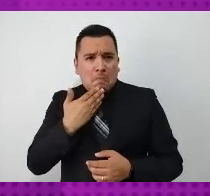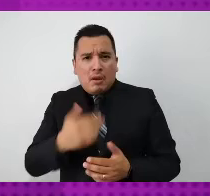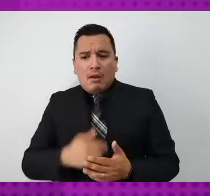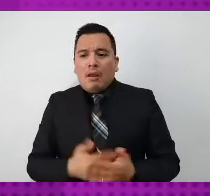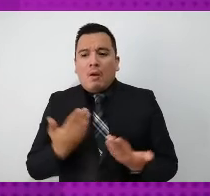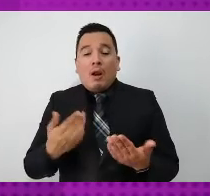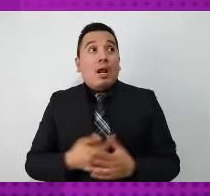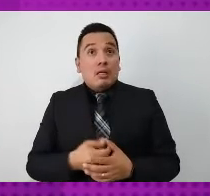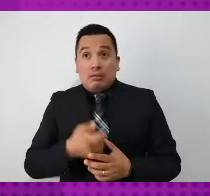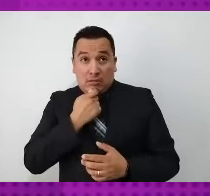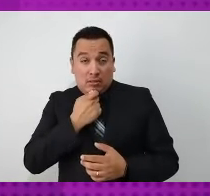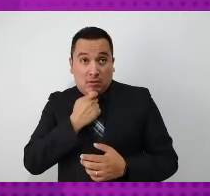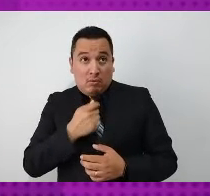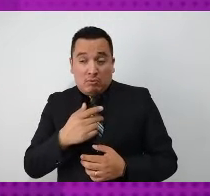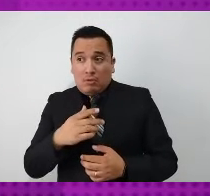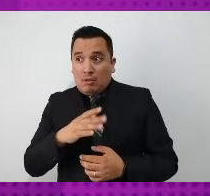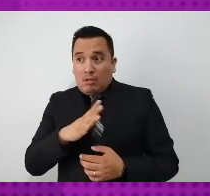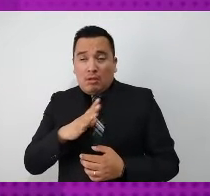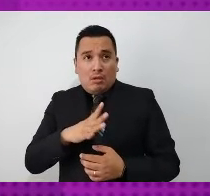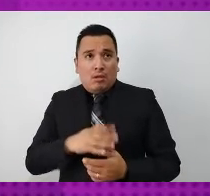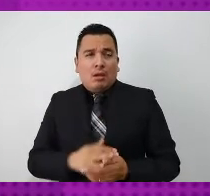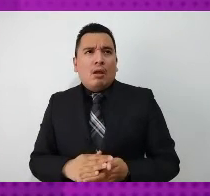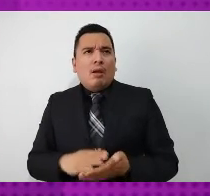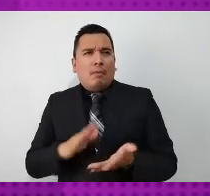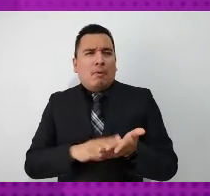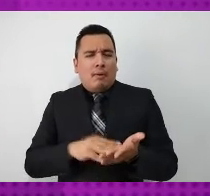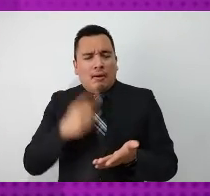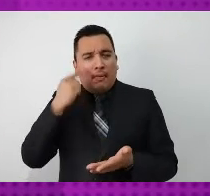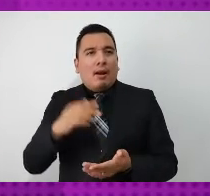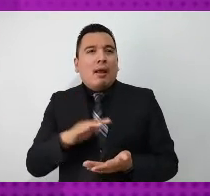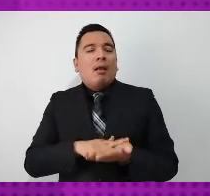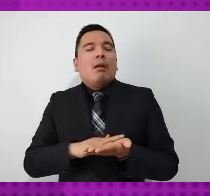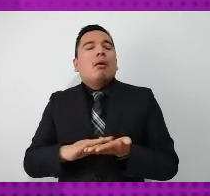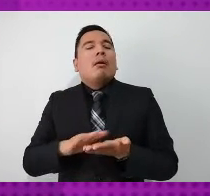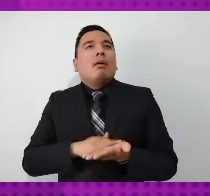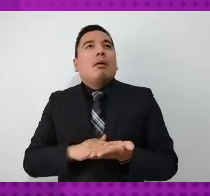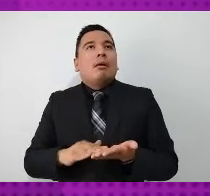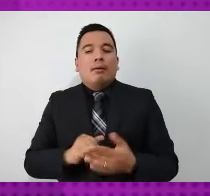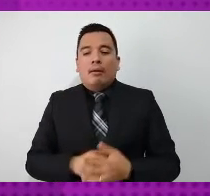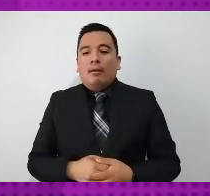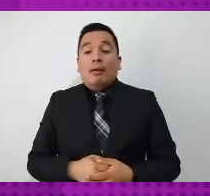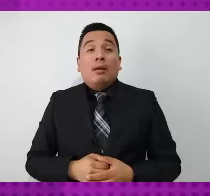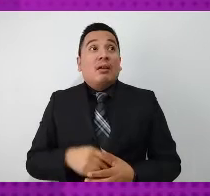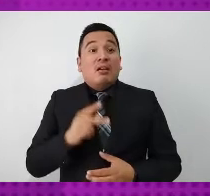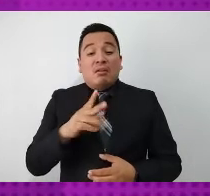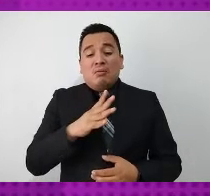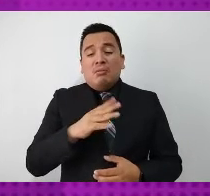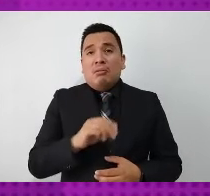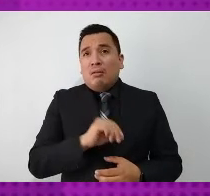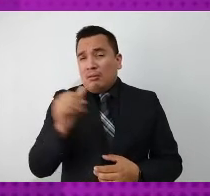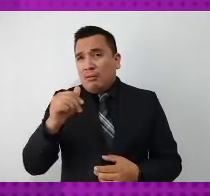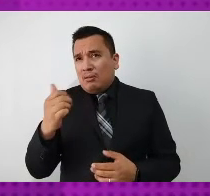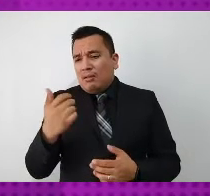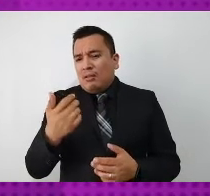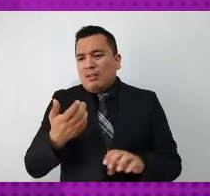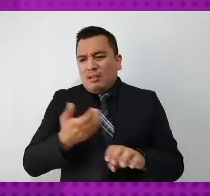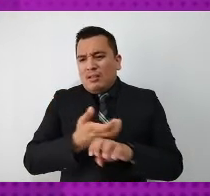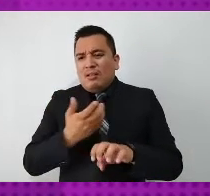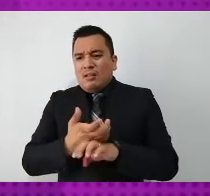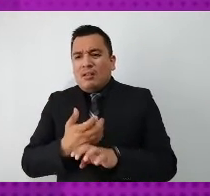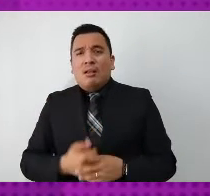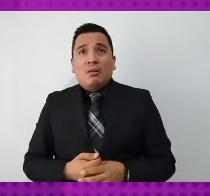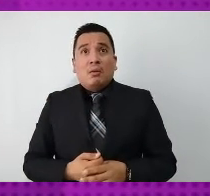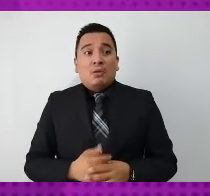braille y contestar en braille pero en otras partes de la república hicieron los cuestionarios de forma que los niños no podían leer el